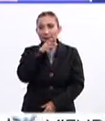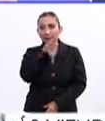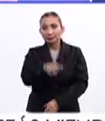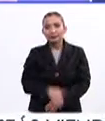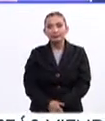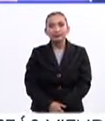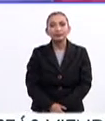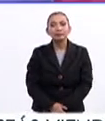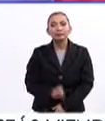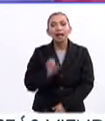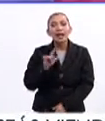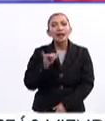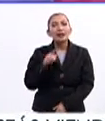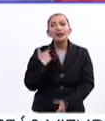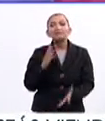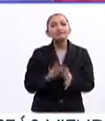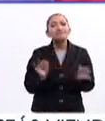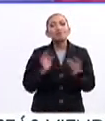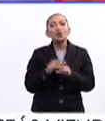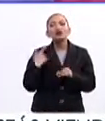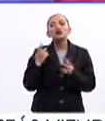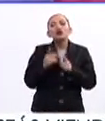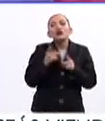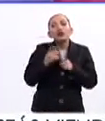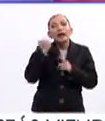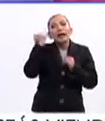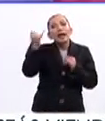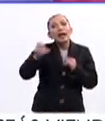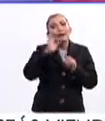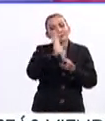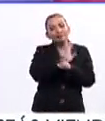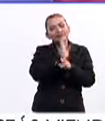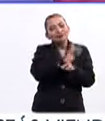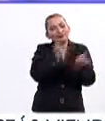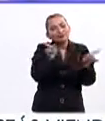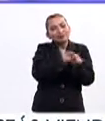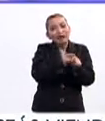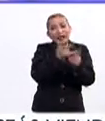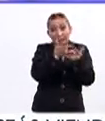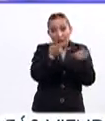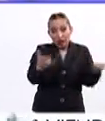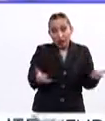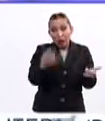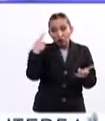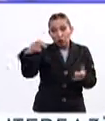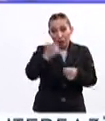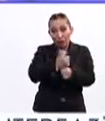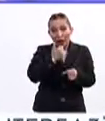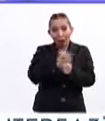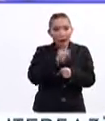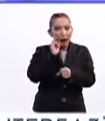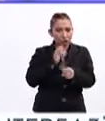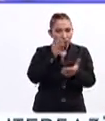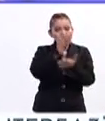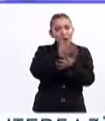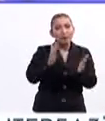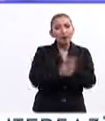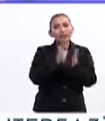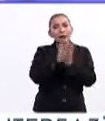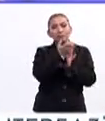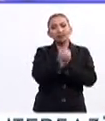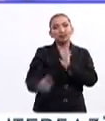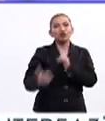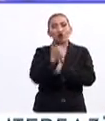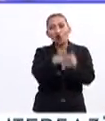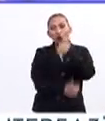resultado. Elena, cuéntanos un poco más sobre de dónde surge este cortometraje. Es la historia de tu abuela que participó en este